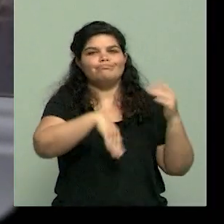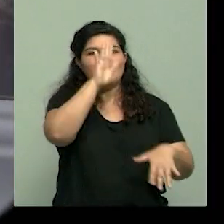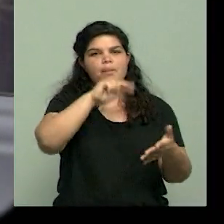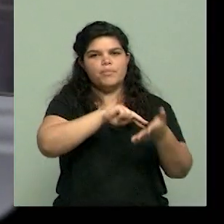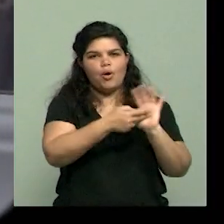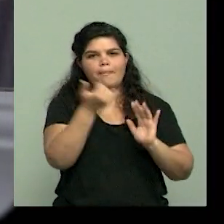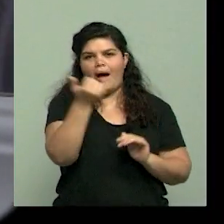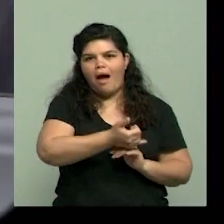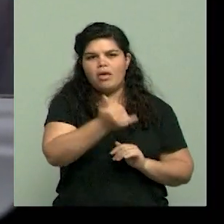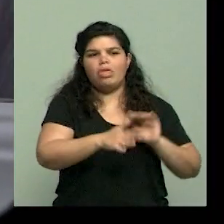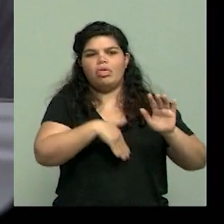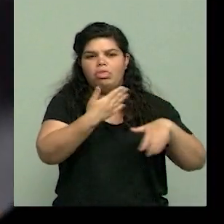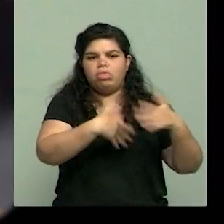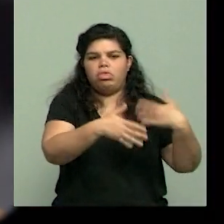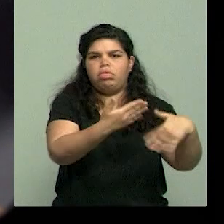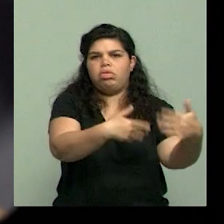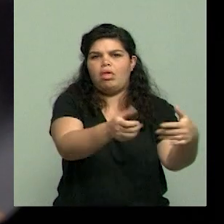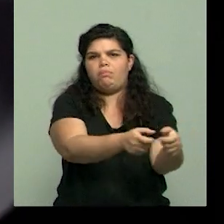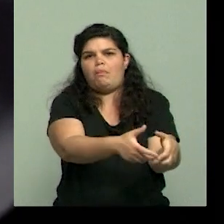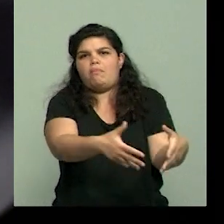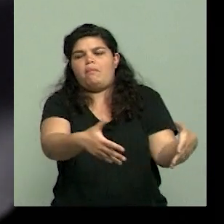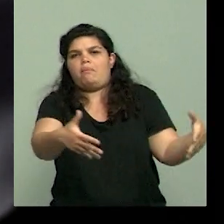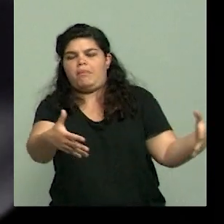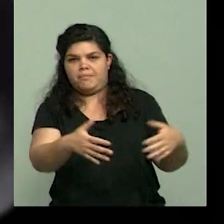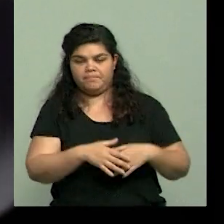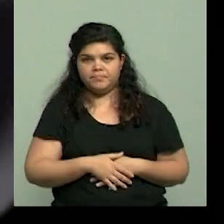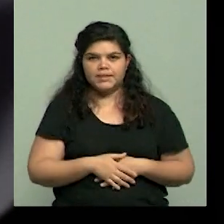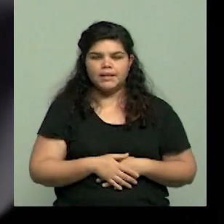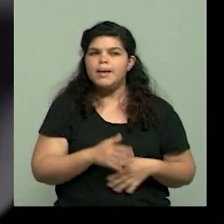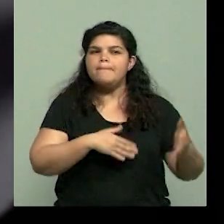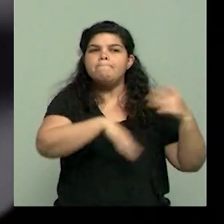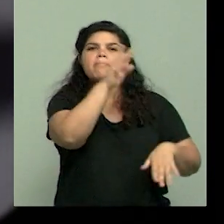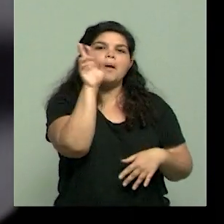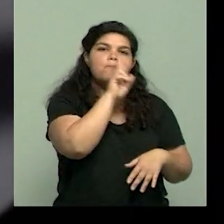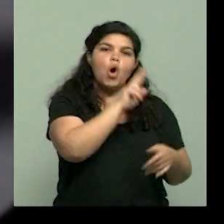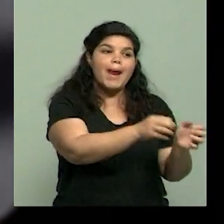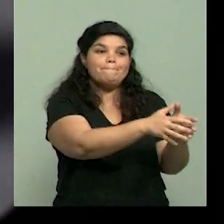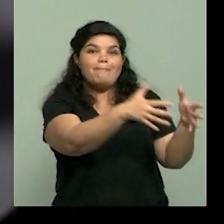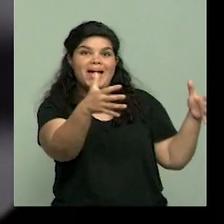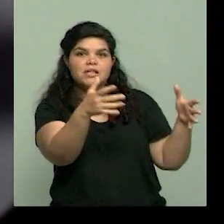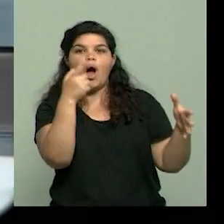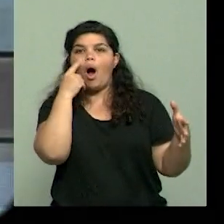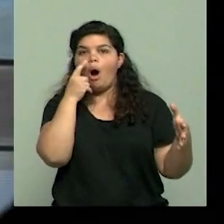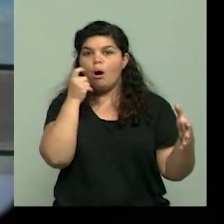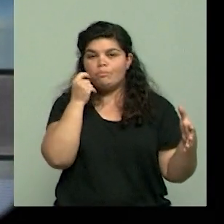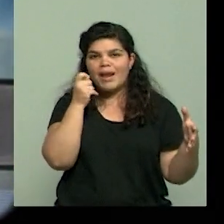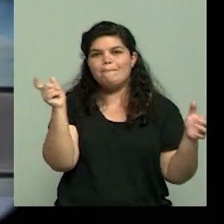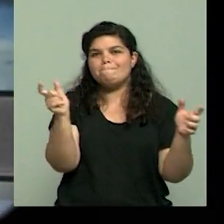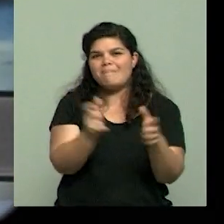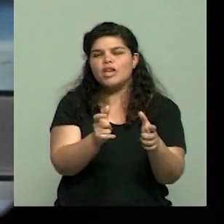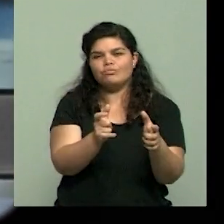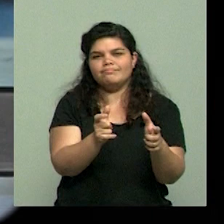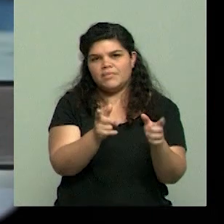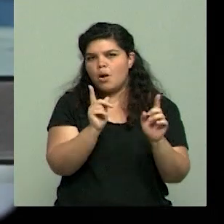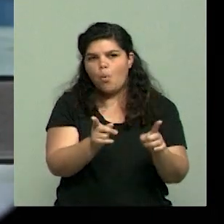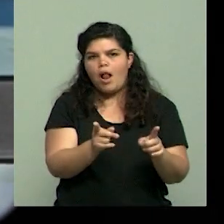evolucionando, ¿sí? Y estadísticamente aparece mucho más en mujeres que en varones. No es excluyente, nuevamente, pero